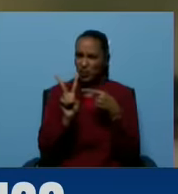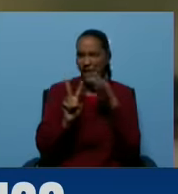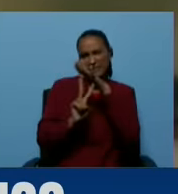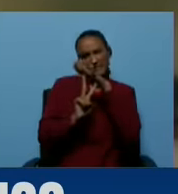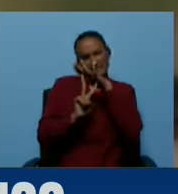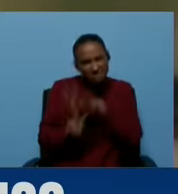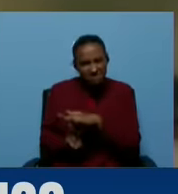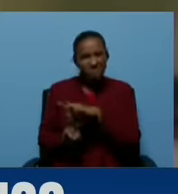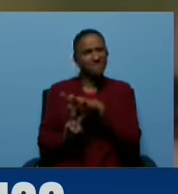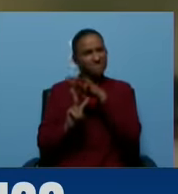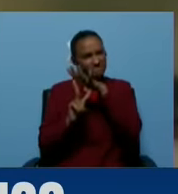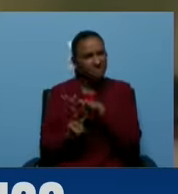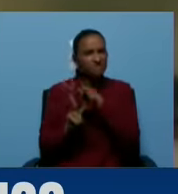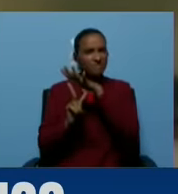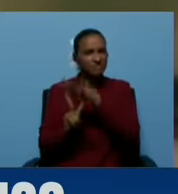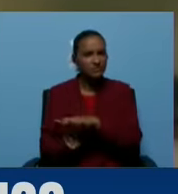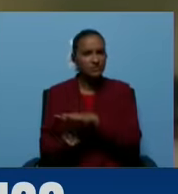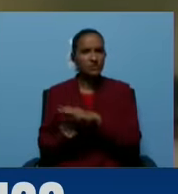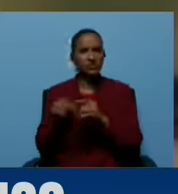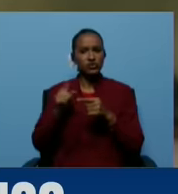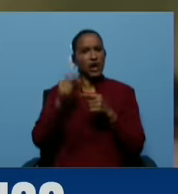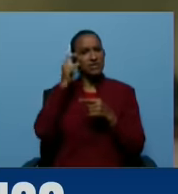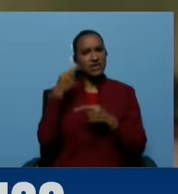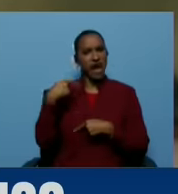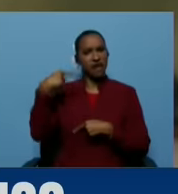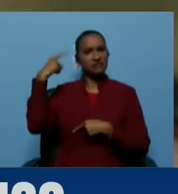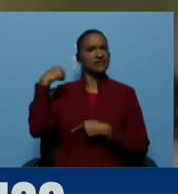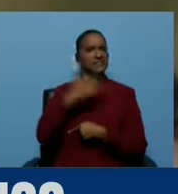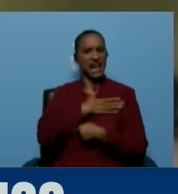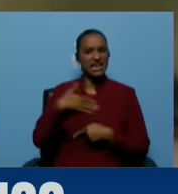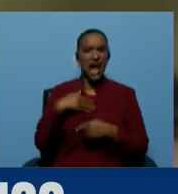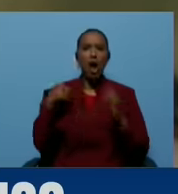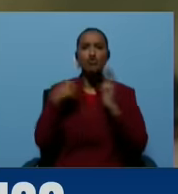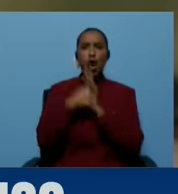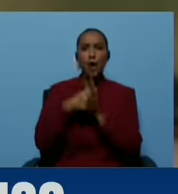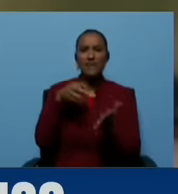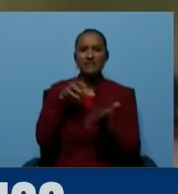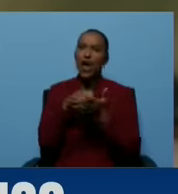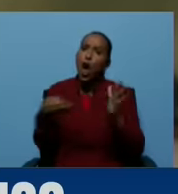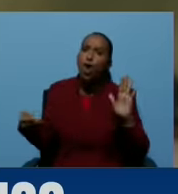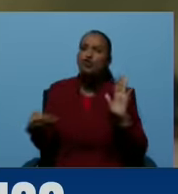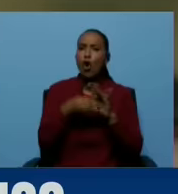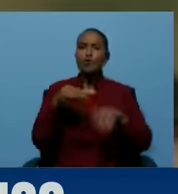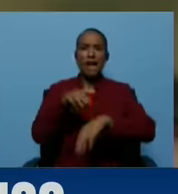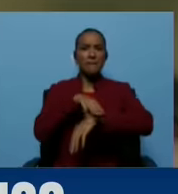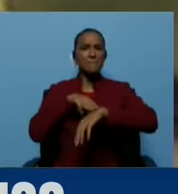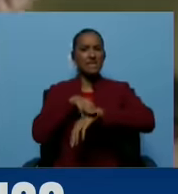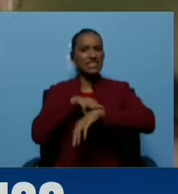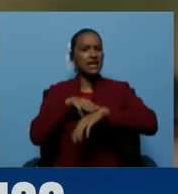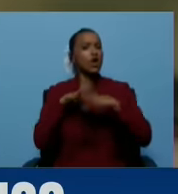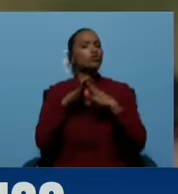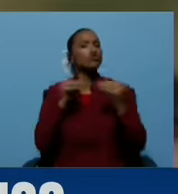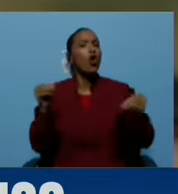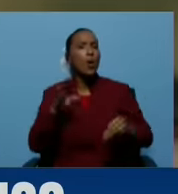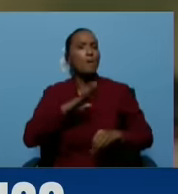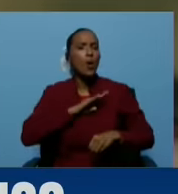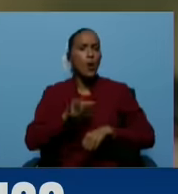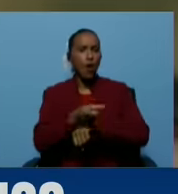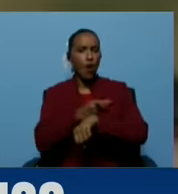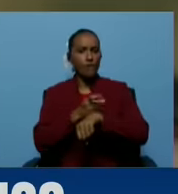se buscó dar un golpe a los poderes públicos de Venezuela. Pero bueno, yo retomo mi